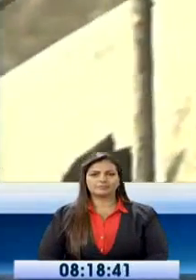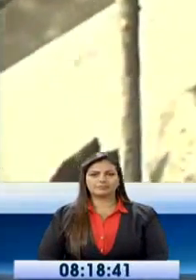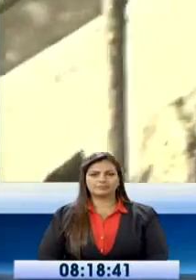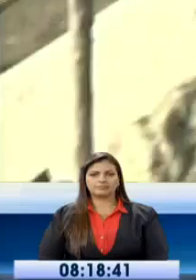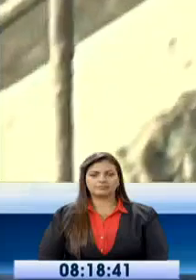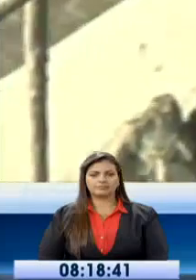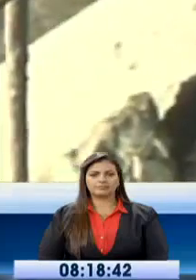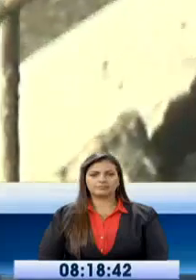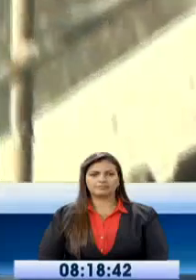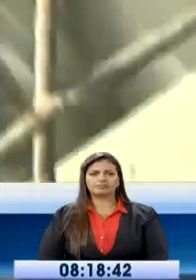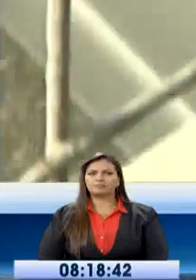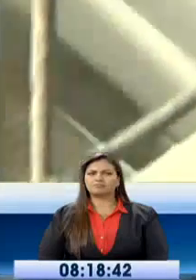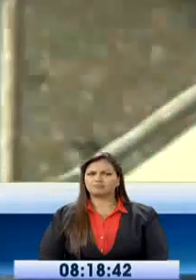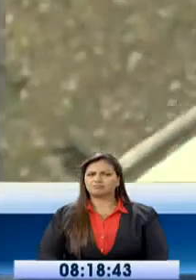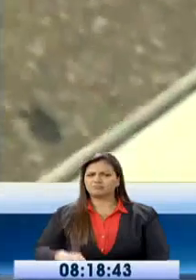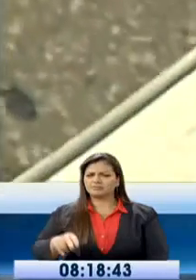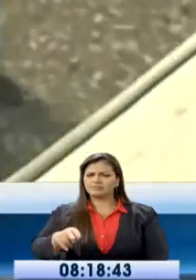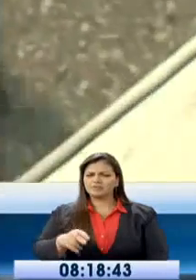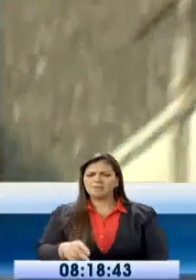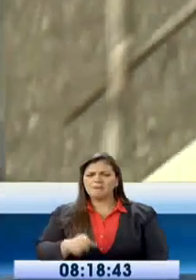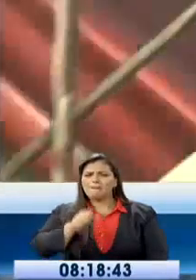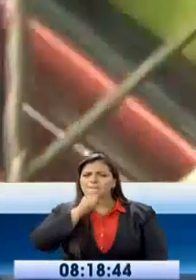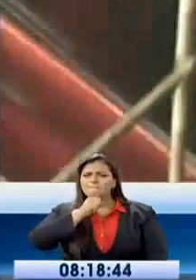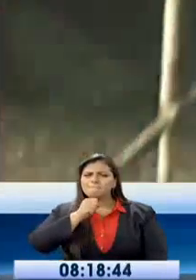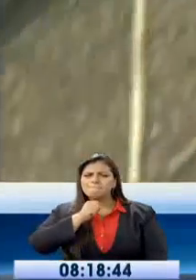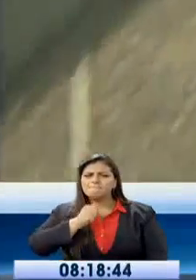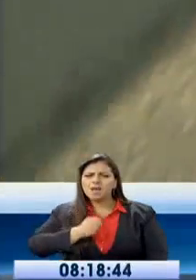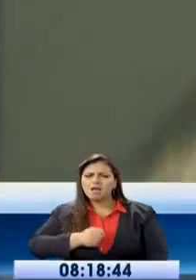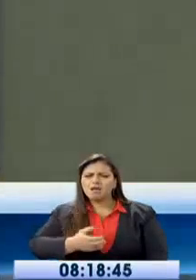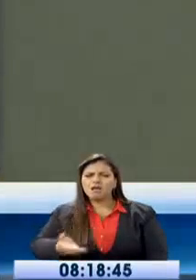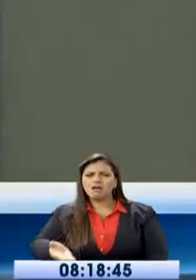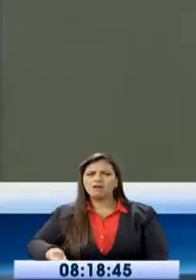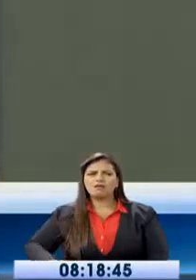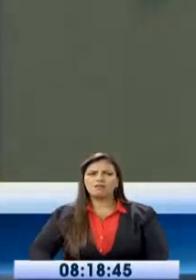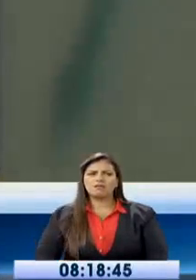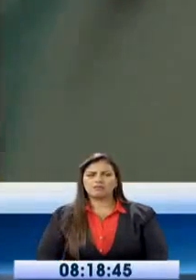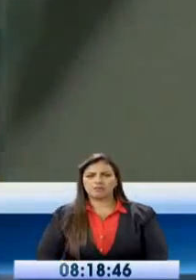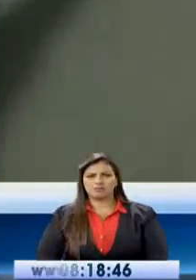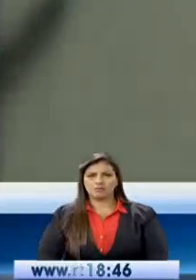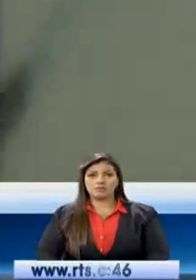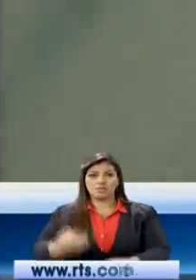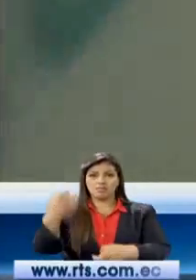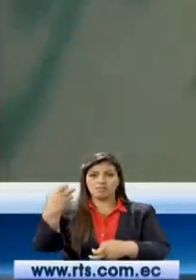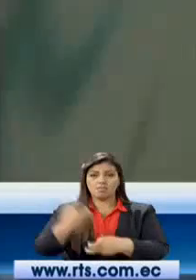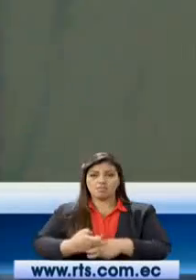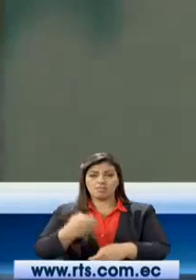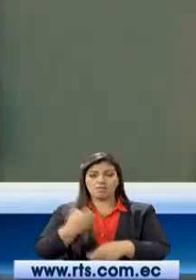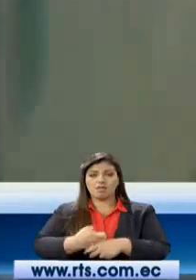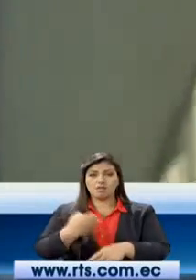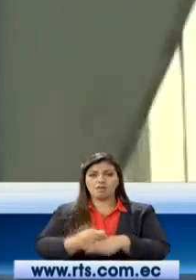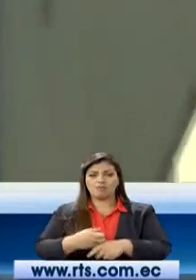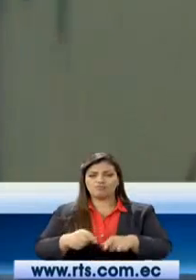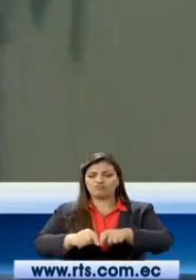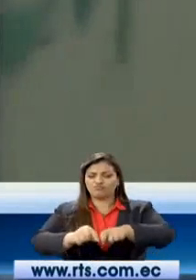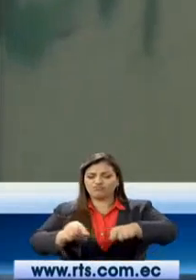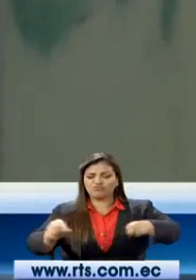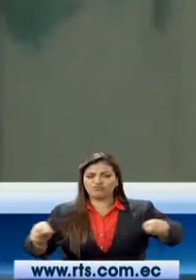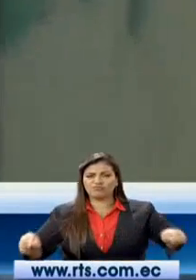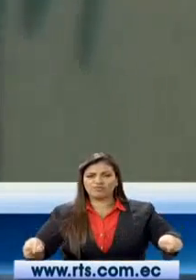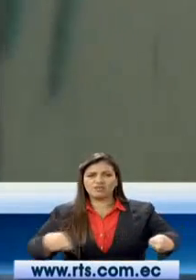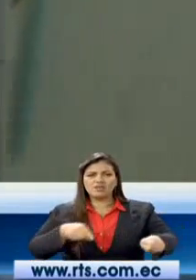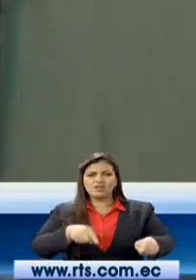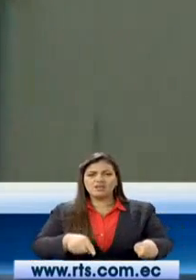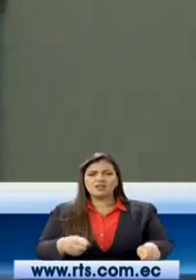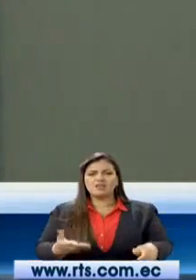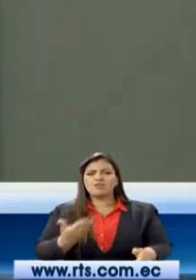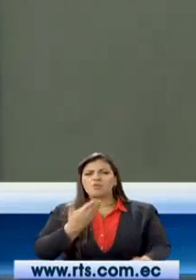hay bastante óxido, que el fierro, el metal también está bastante oxidado, me